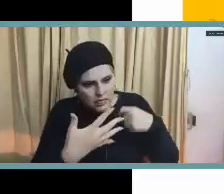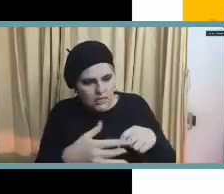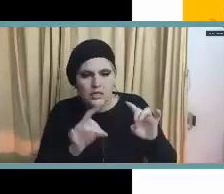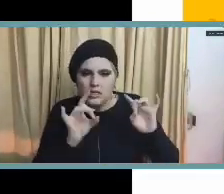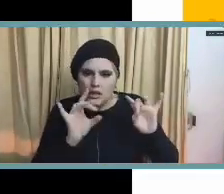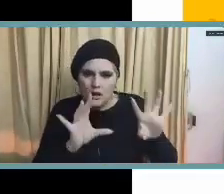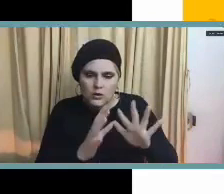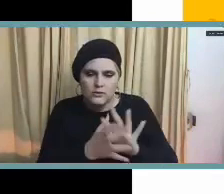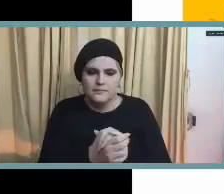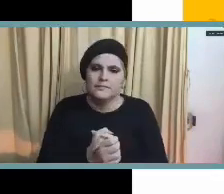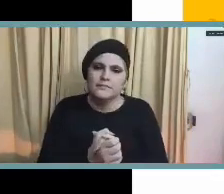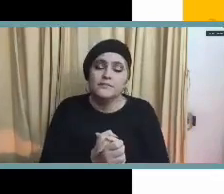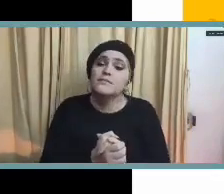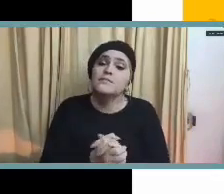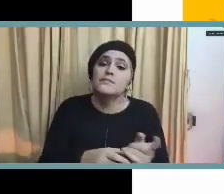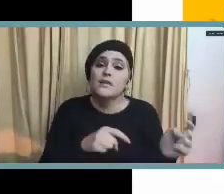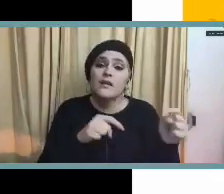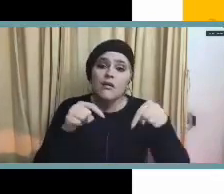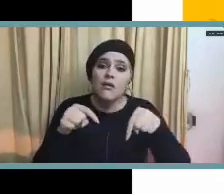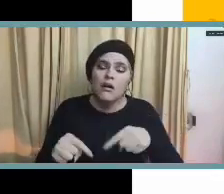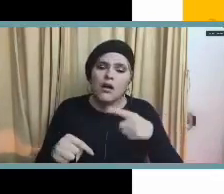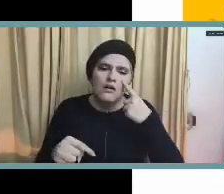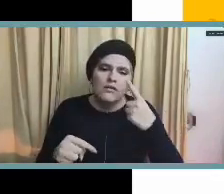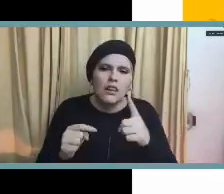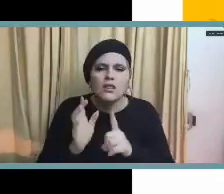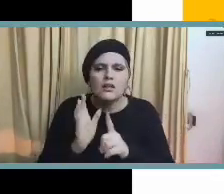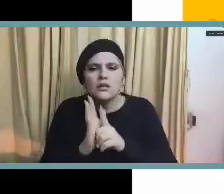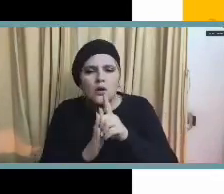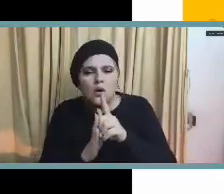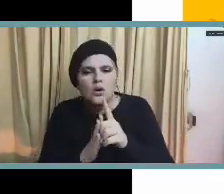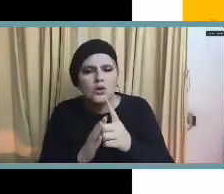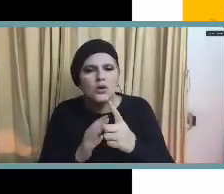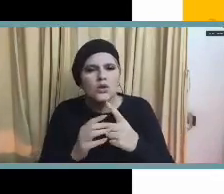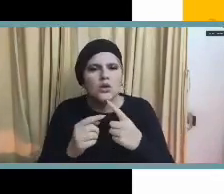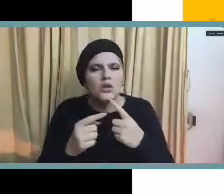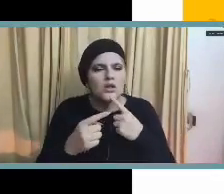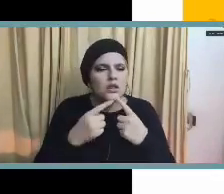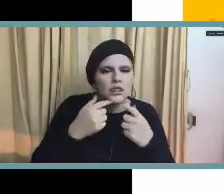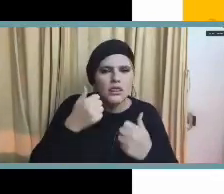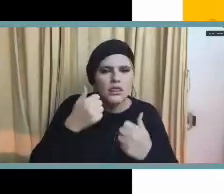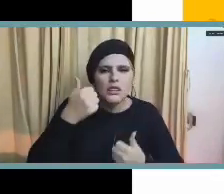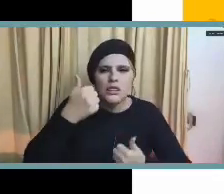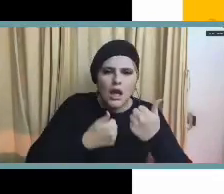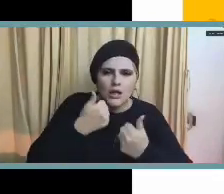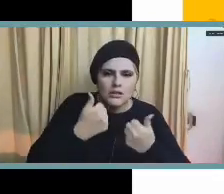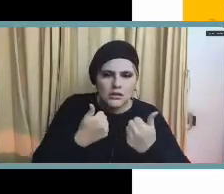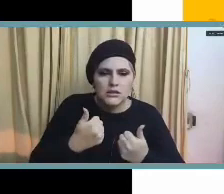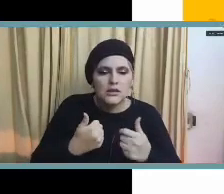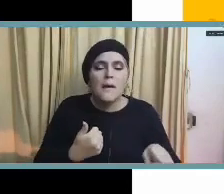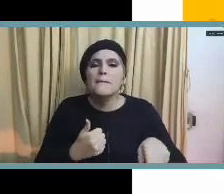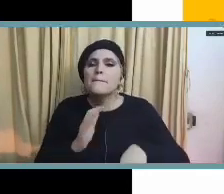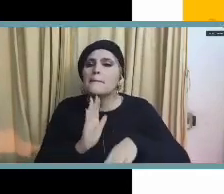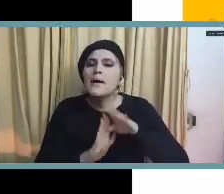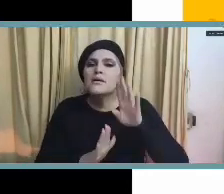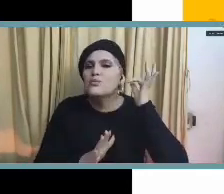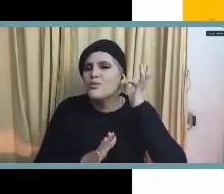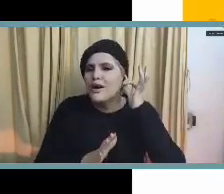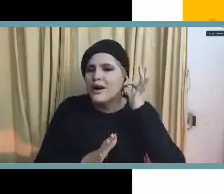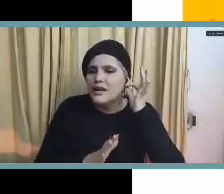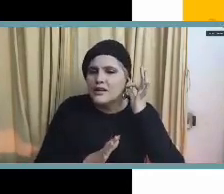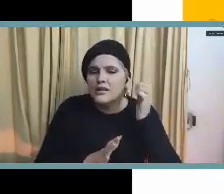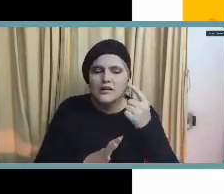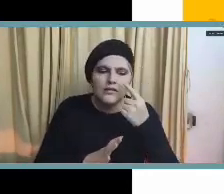ahora desarrollando test especialmente para mujeres, para poder tener